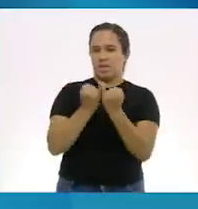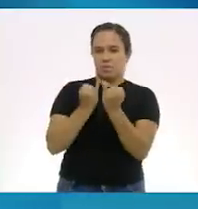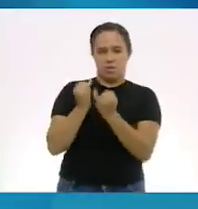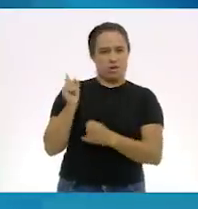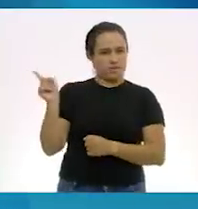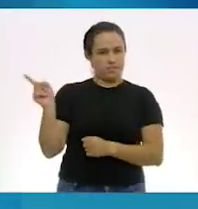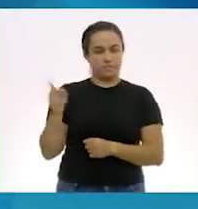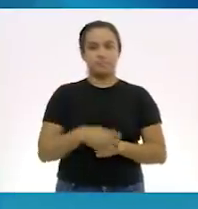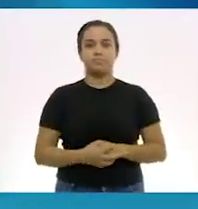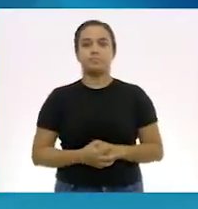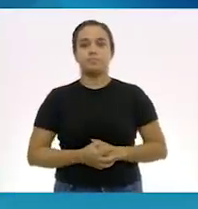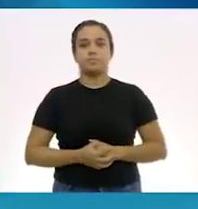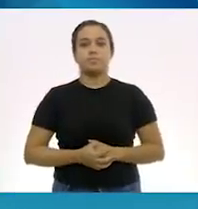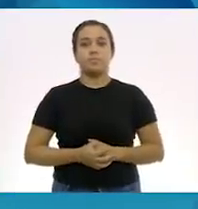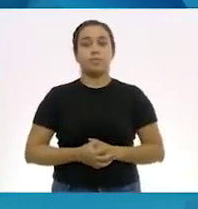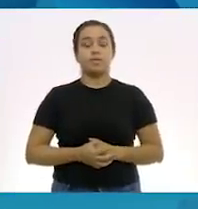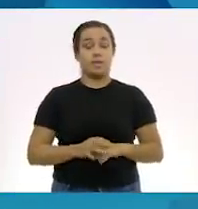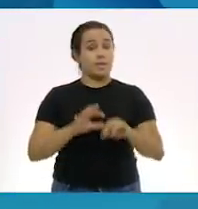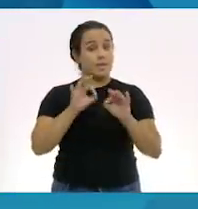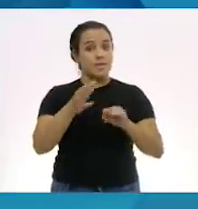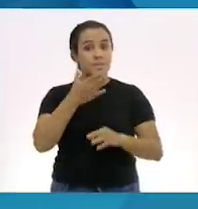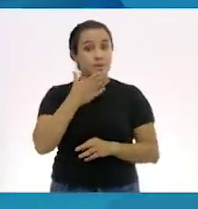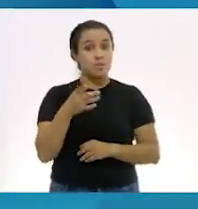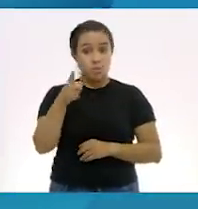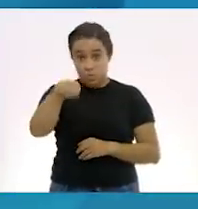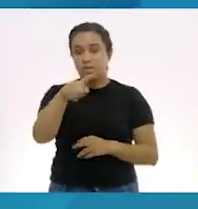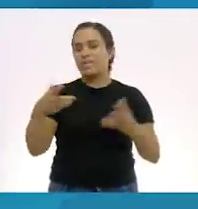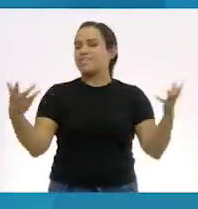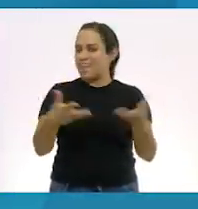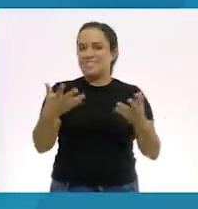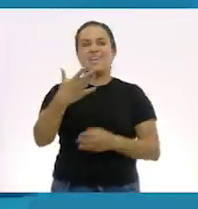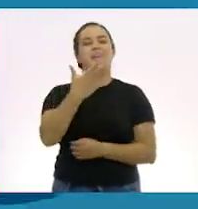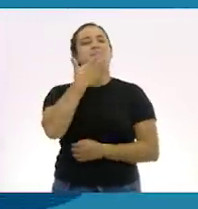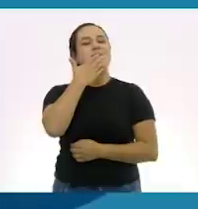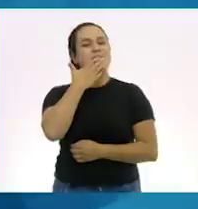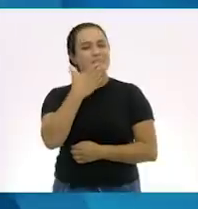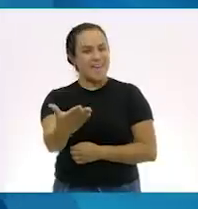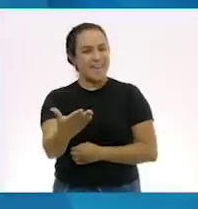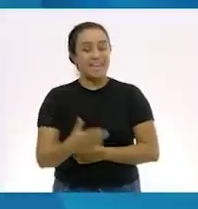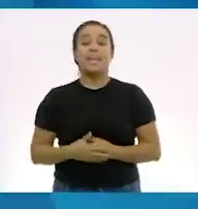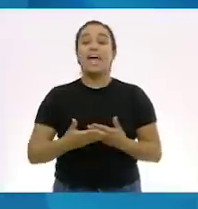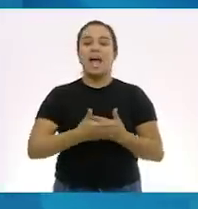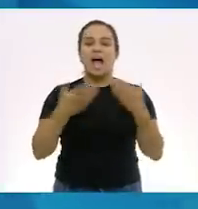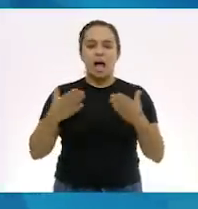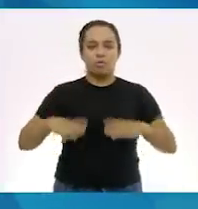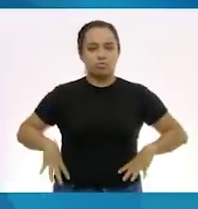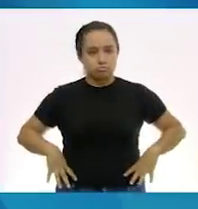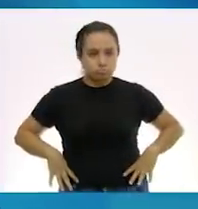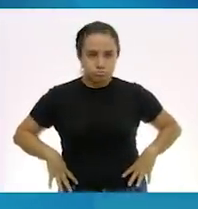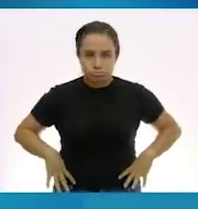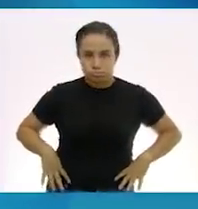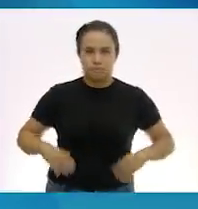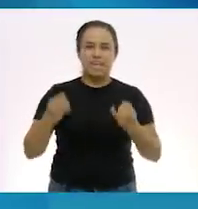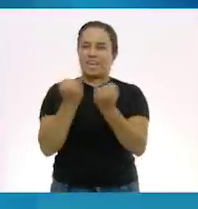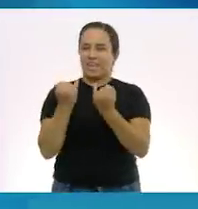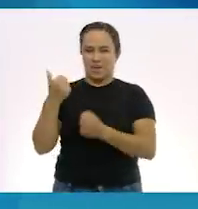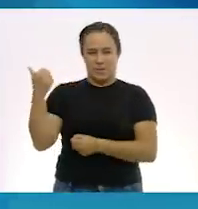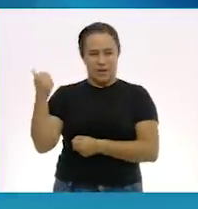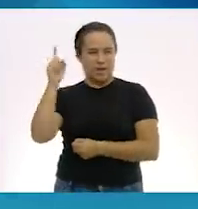Ahora hacia afuera. ¿Saben quiénes mueven los dedos así? Los bailadores de flamenco mueven mucho sus